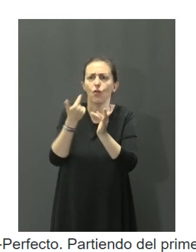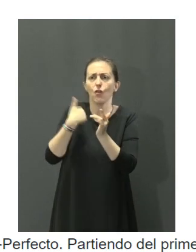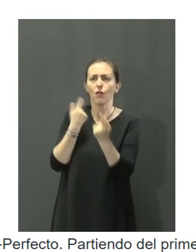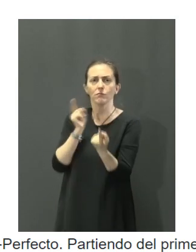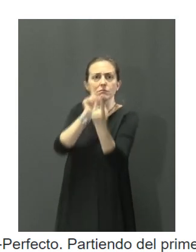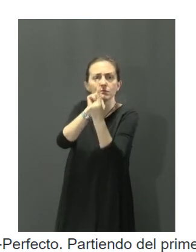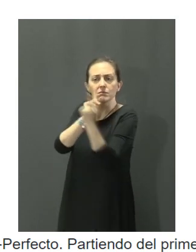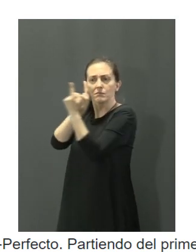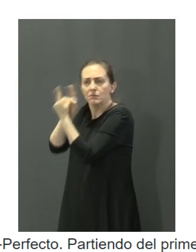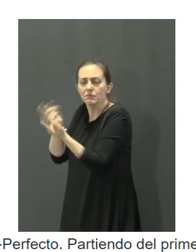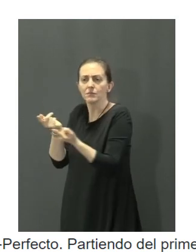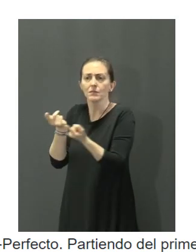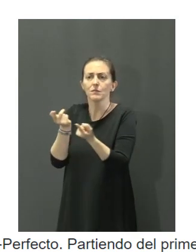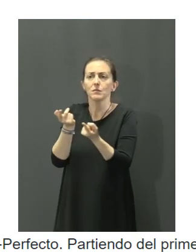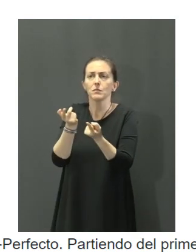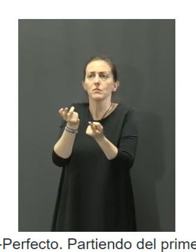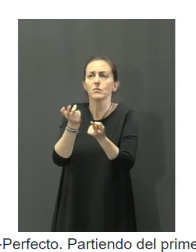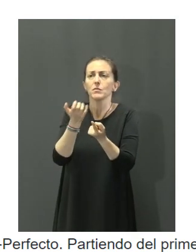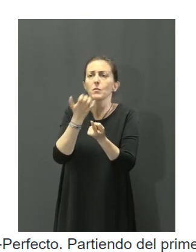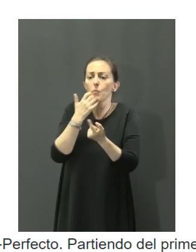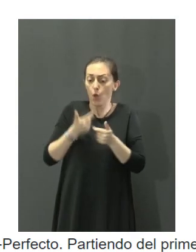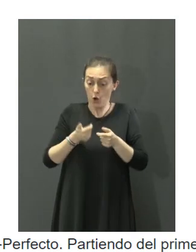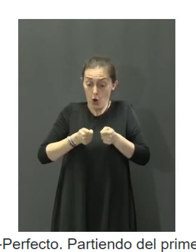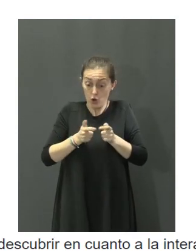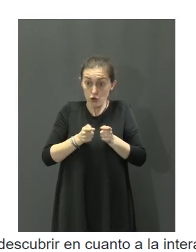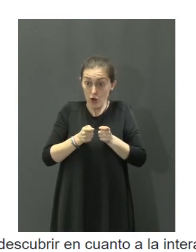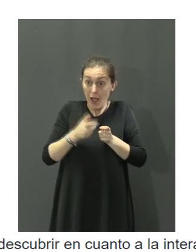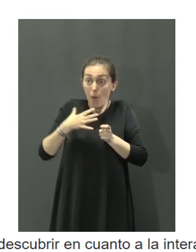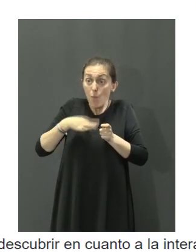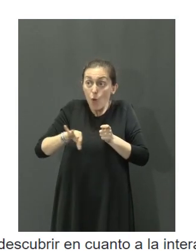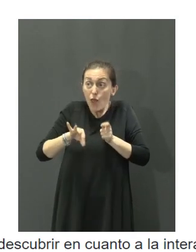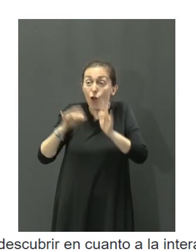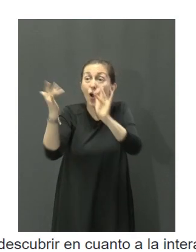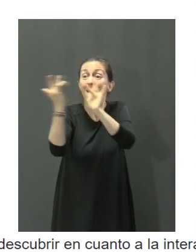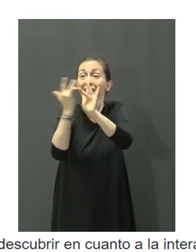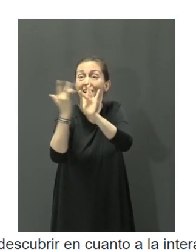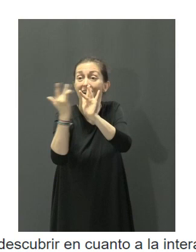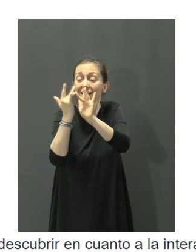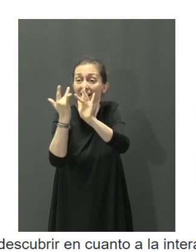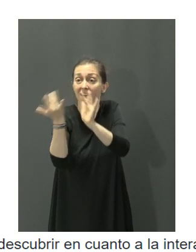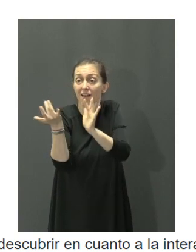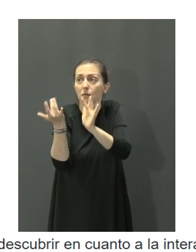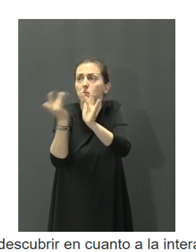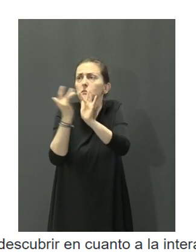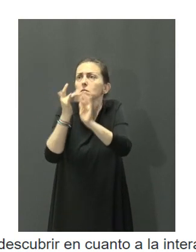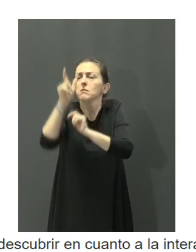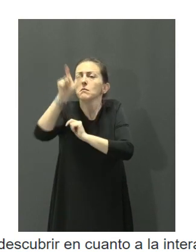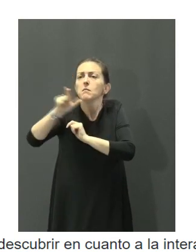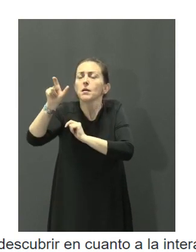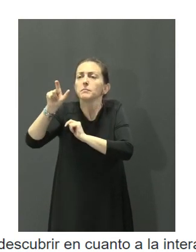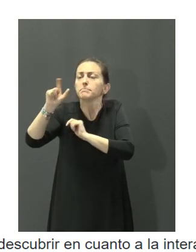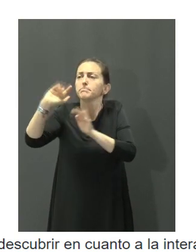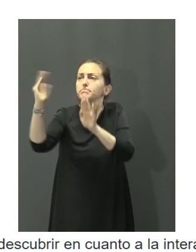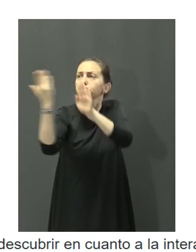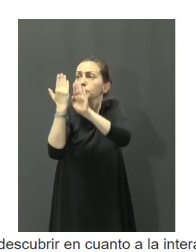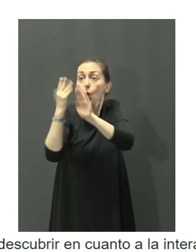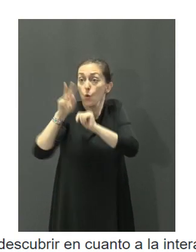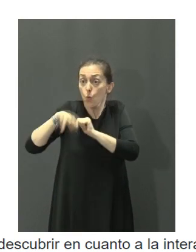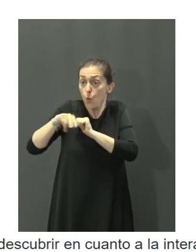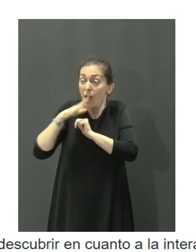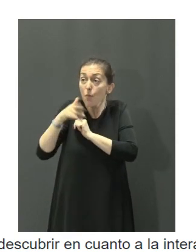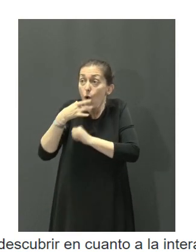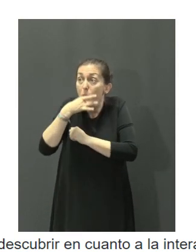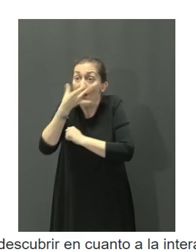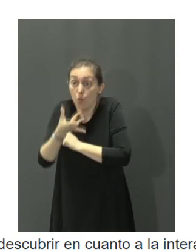tú a tú, que una consola te permita relacionarte con gente que a lo mejor en el cara a cara no lo harías porque